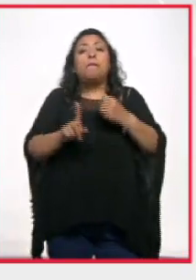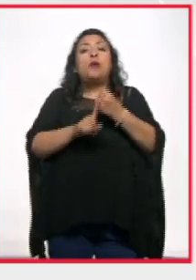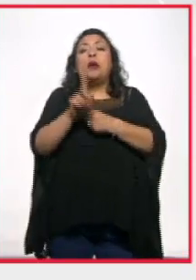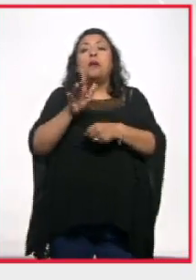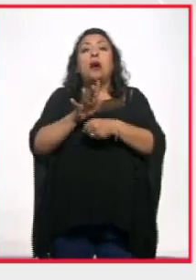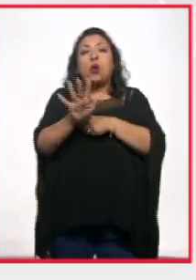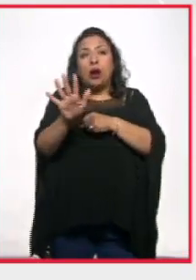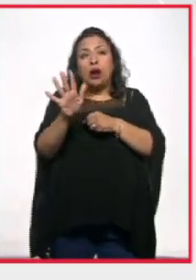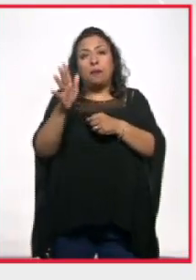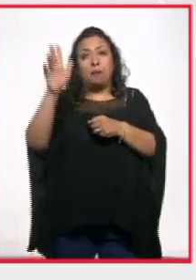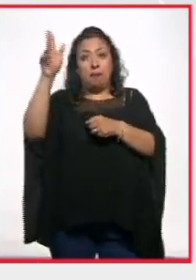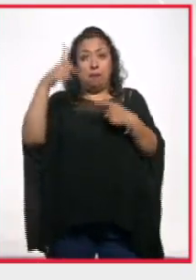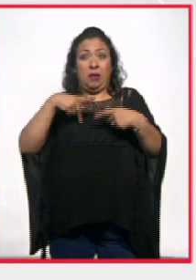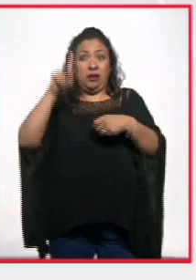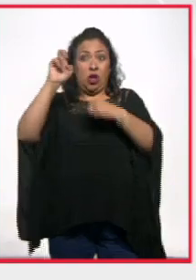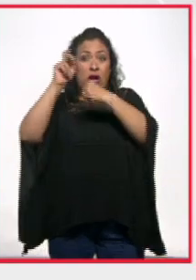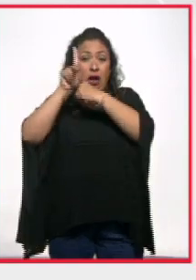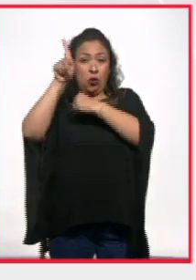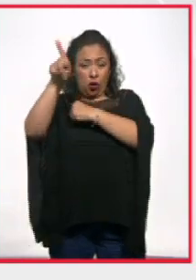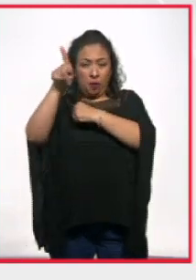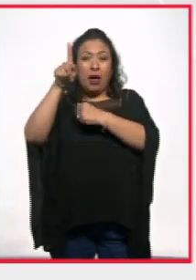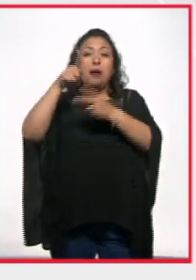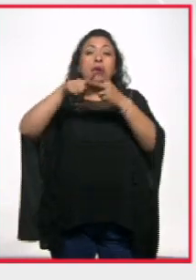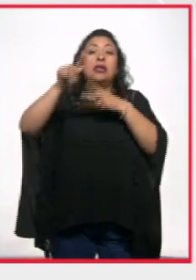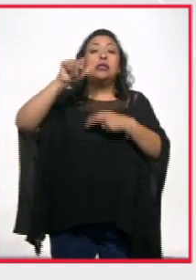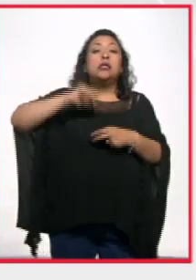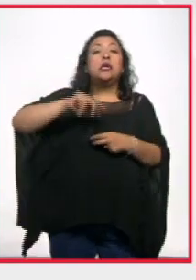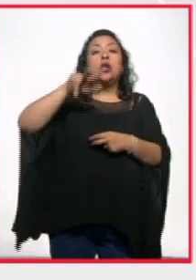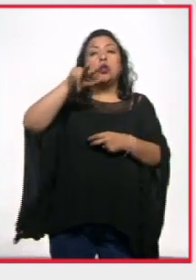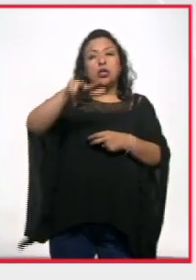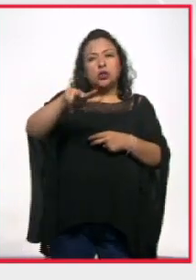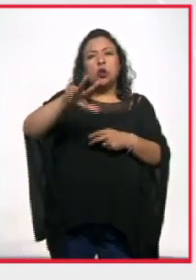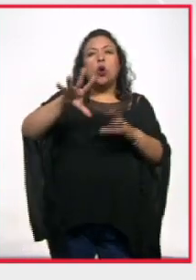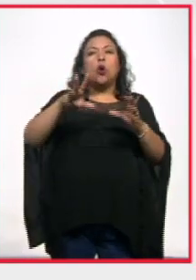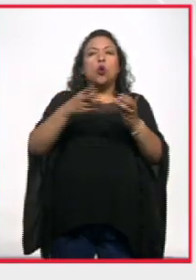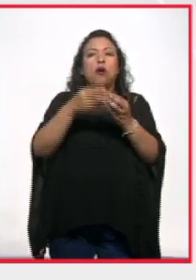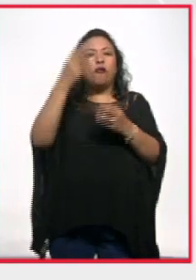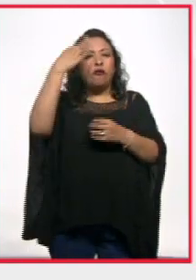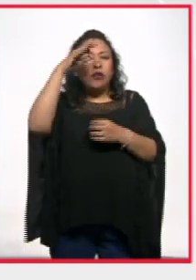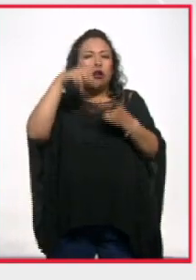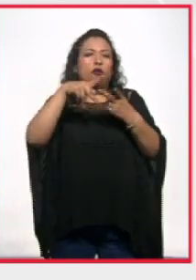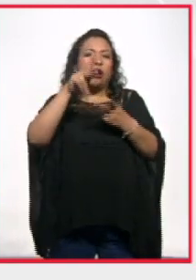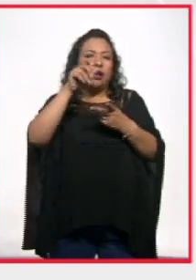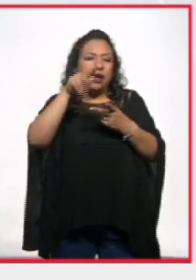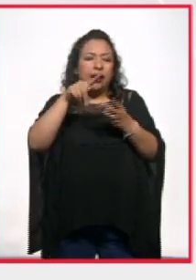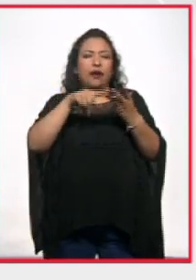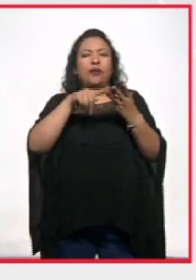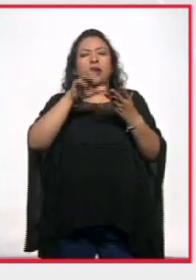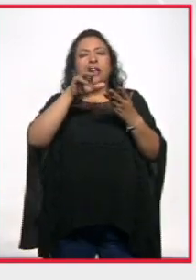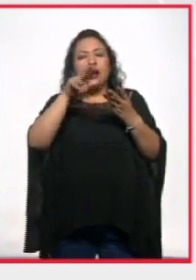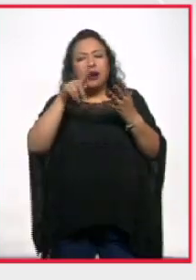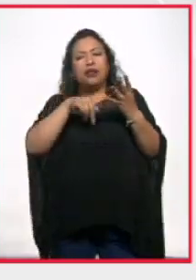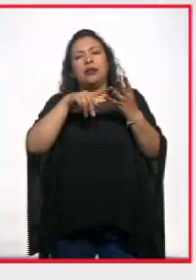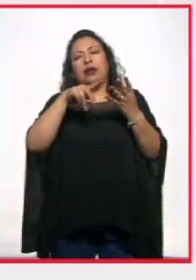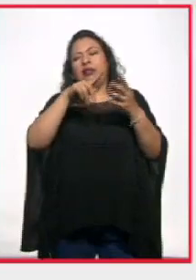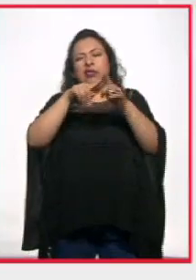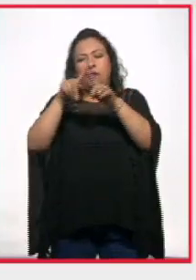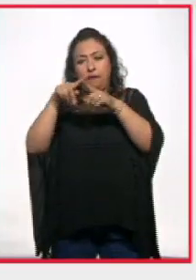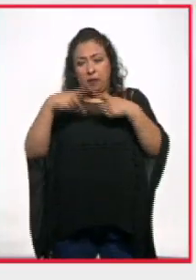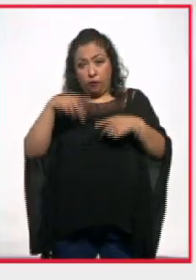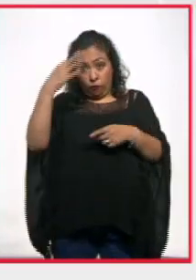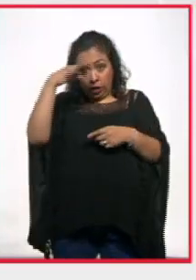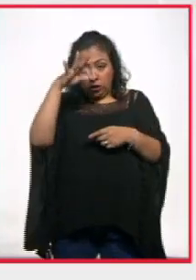es que los europeos, a partir del siglo XVIII, sobre todo con filósofos como Kant, Baumgarten, Winckelmann,